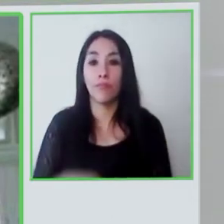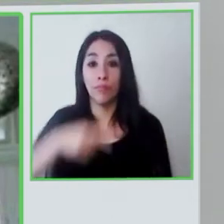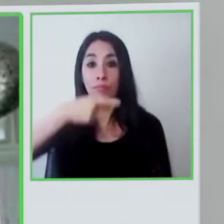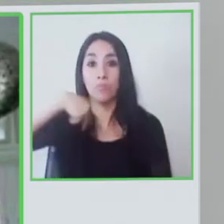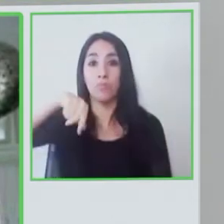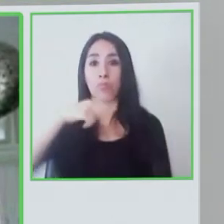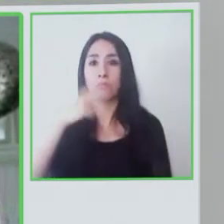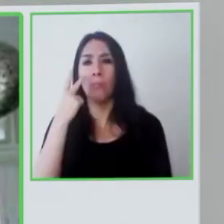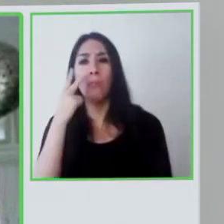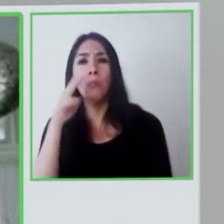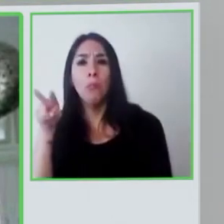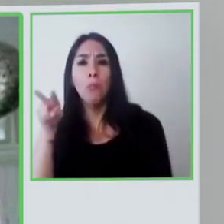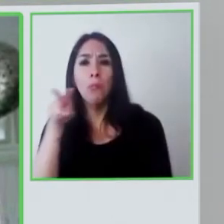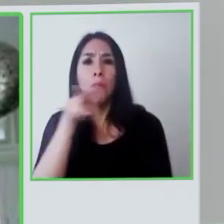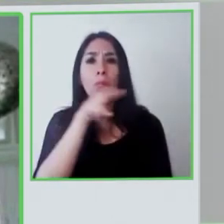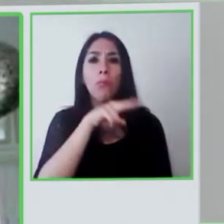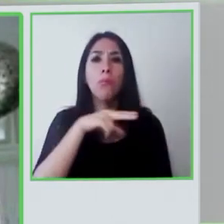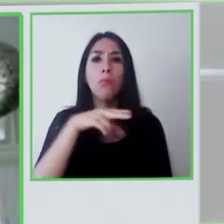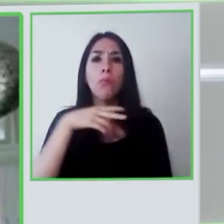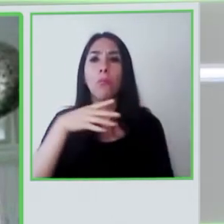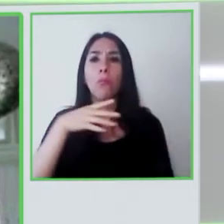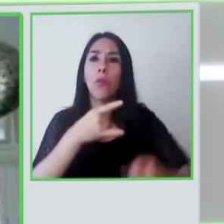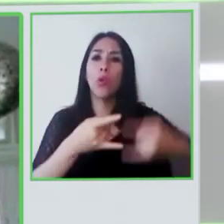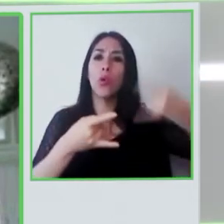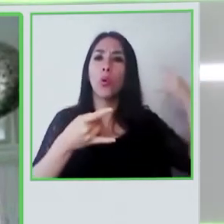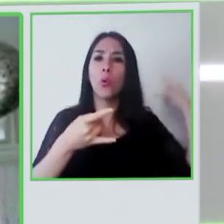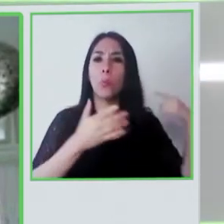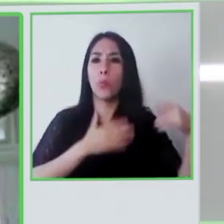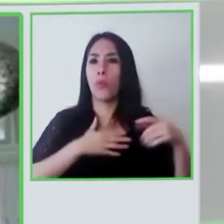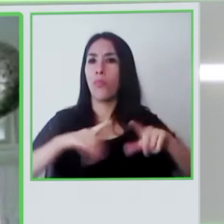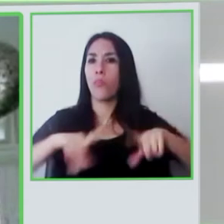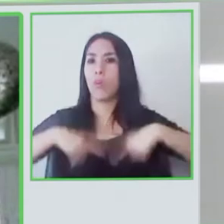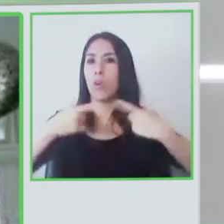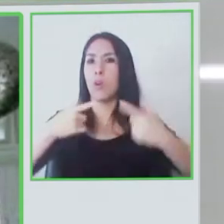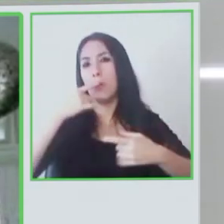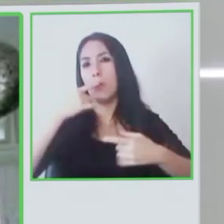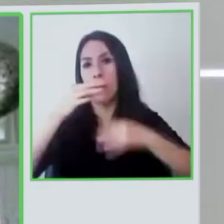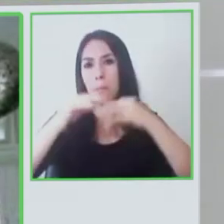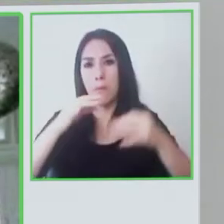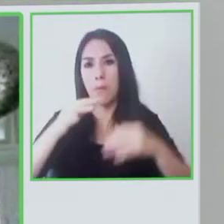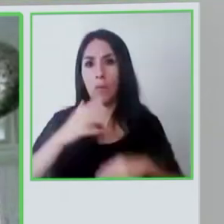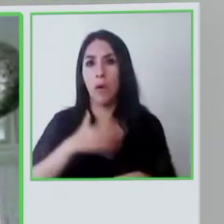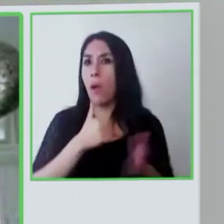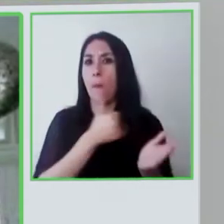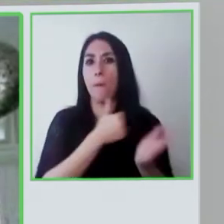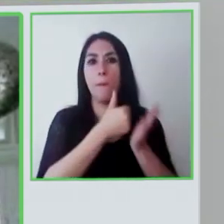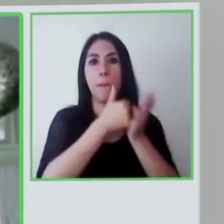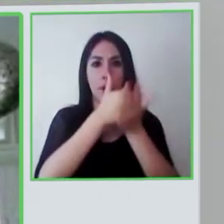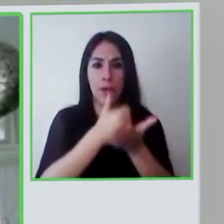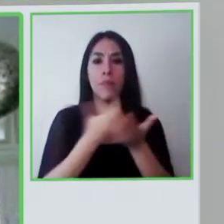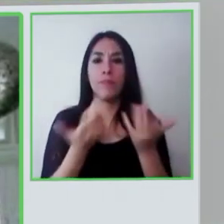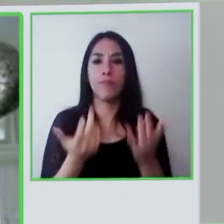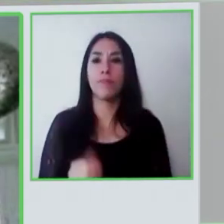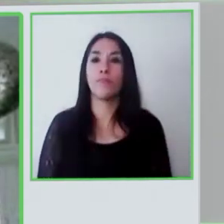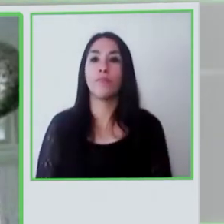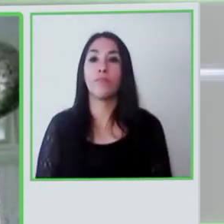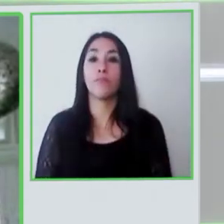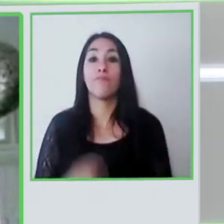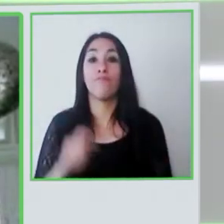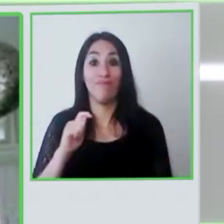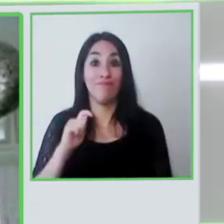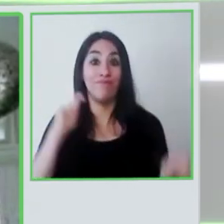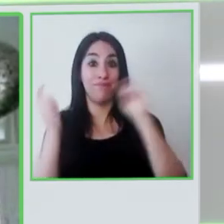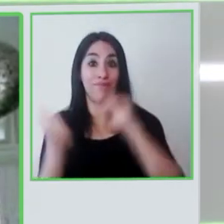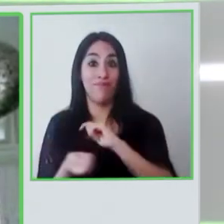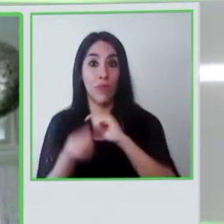contar historias es un vehículo para sustentar este cambio cultural desde